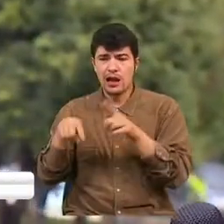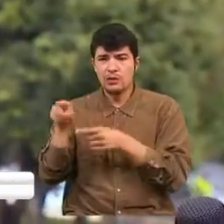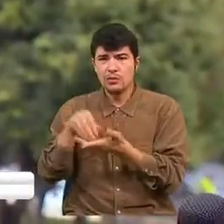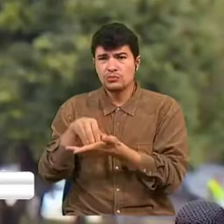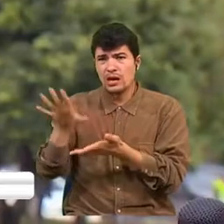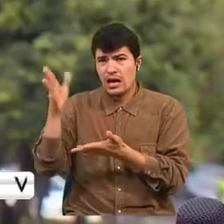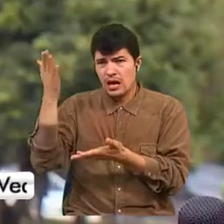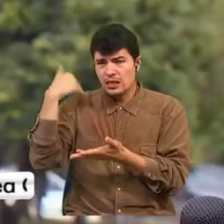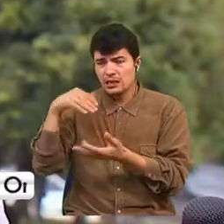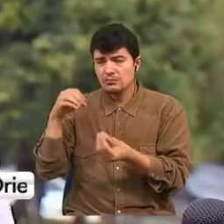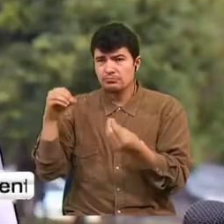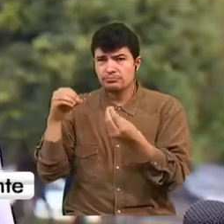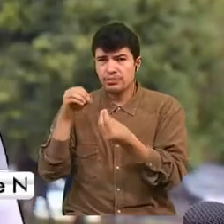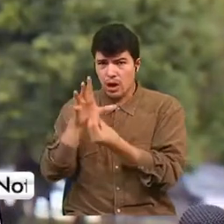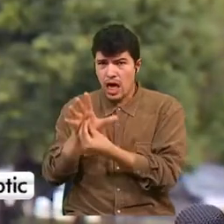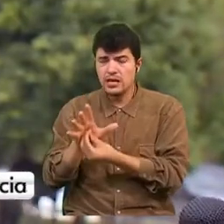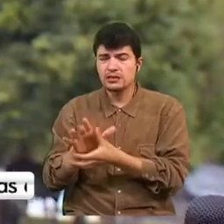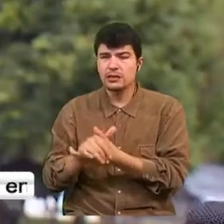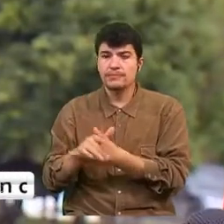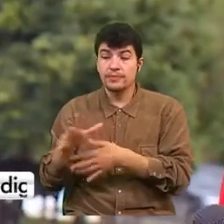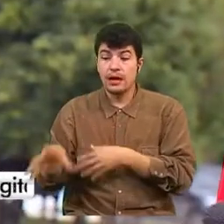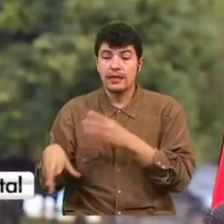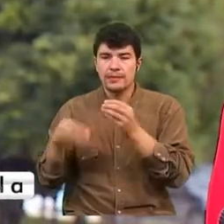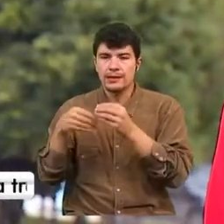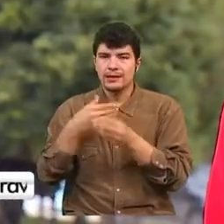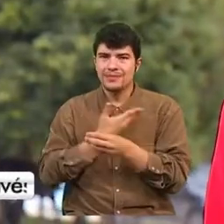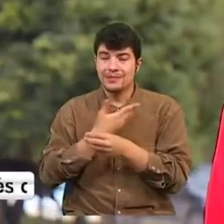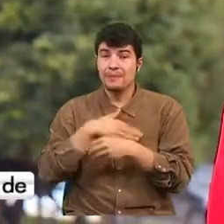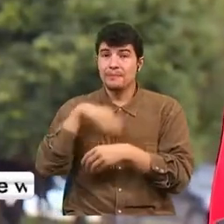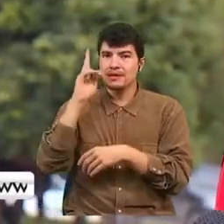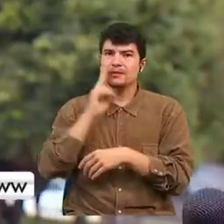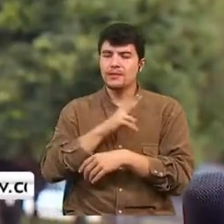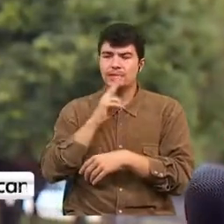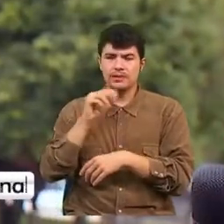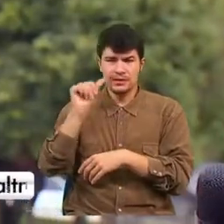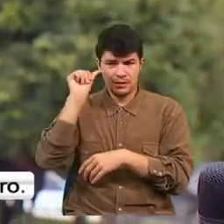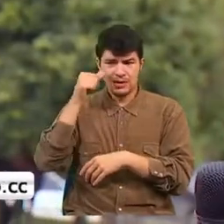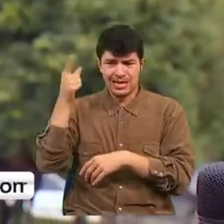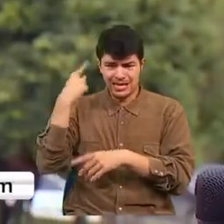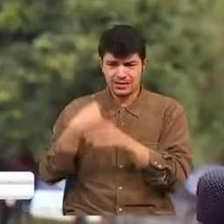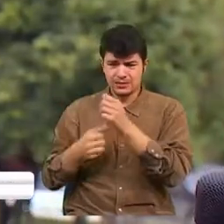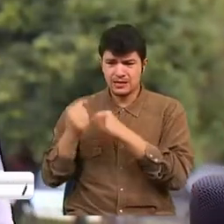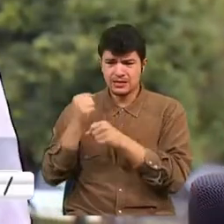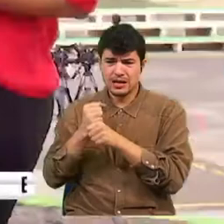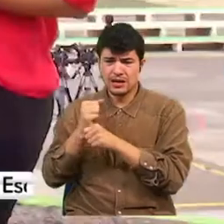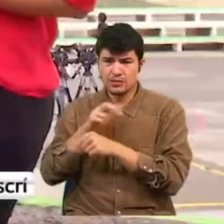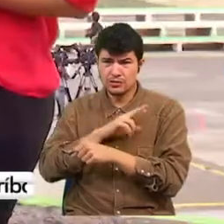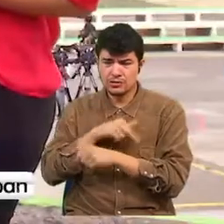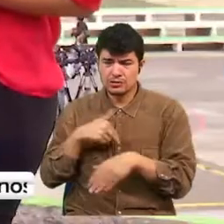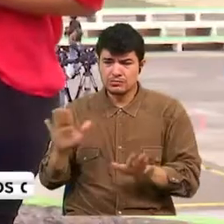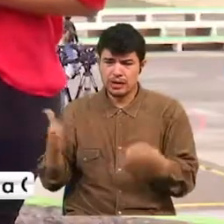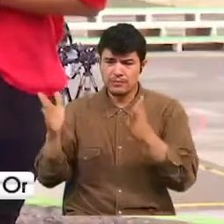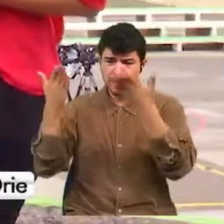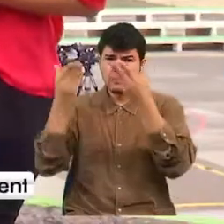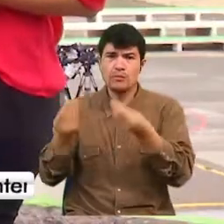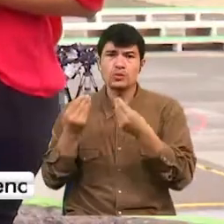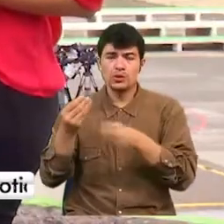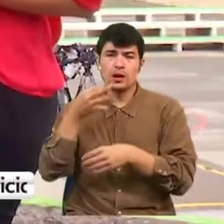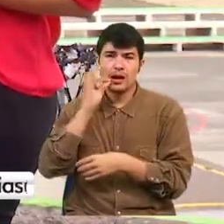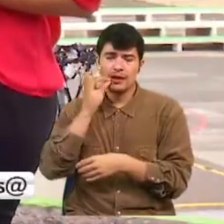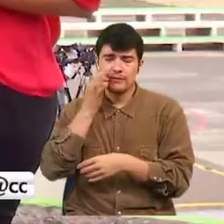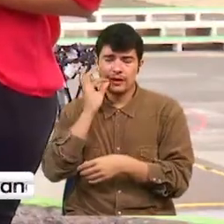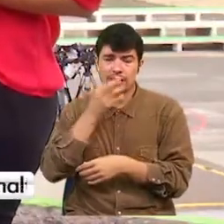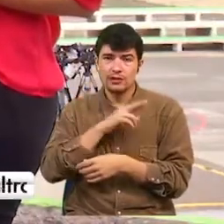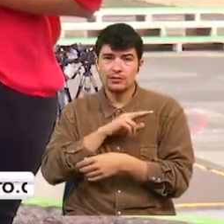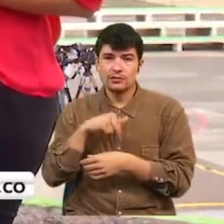la violencia. Eso tiene un valor agregado más alto. Por eso cuando ustedes nos vieron el año pasado con tanto emprendimiento con el café, donde